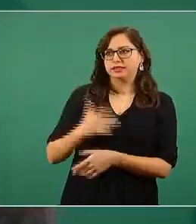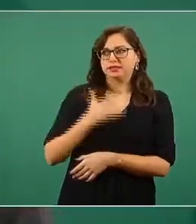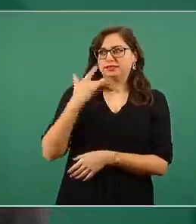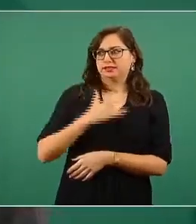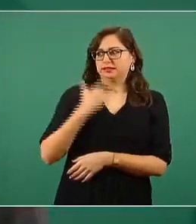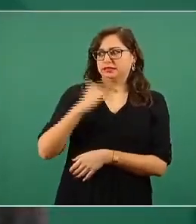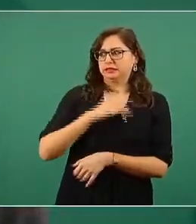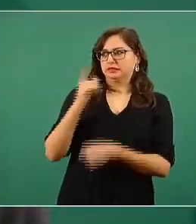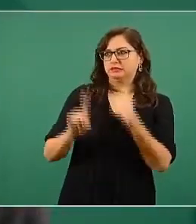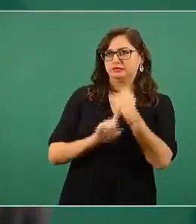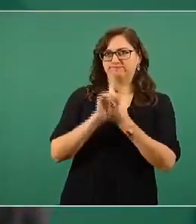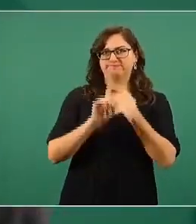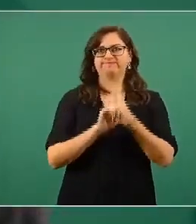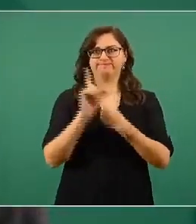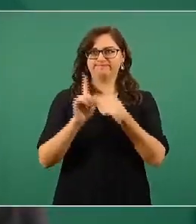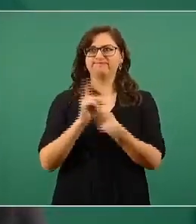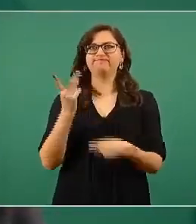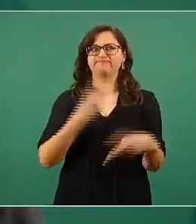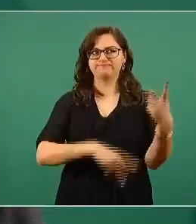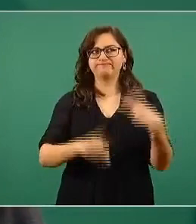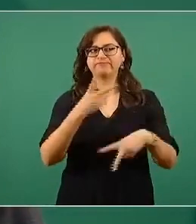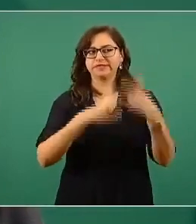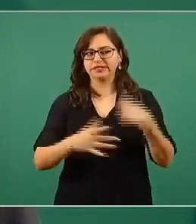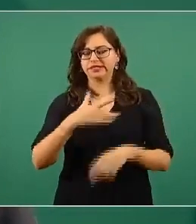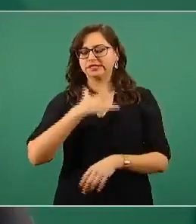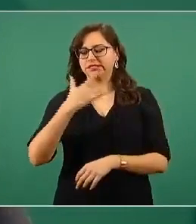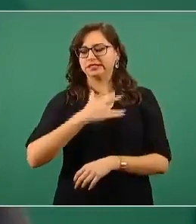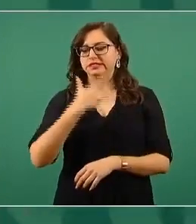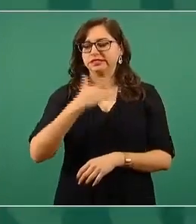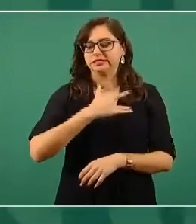porque imagínense el amarillismo.